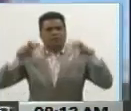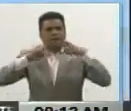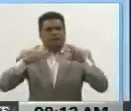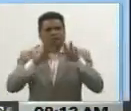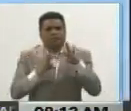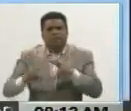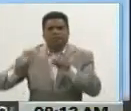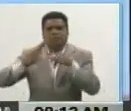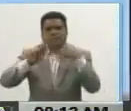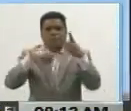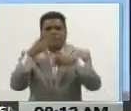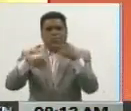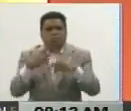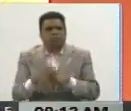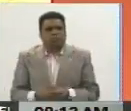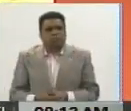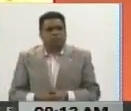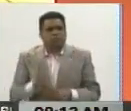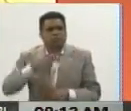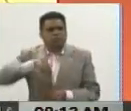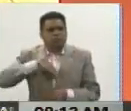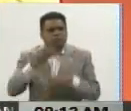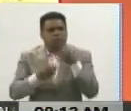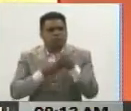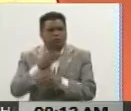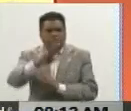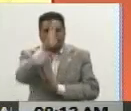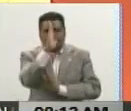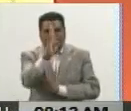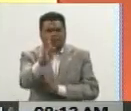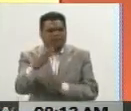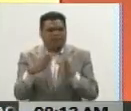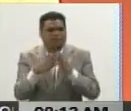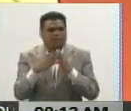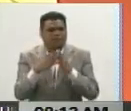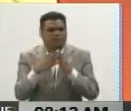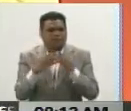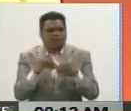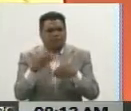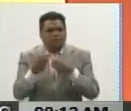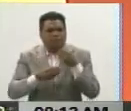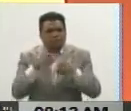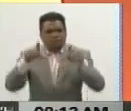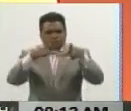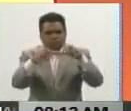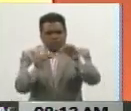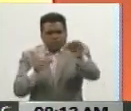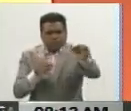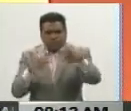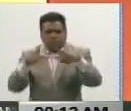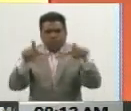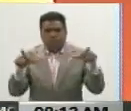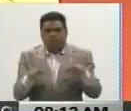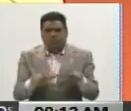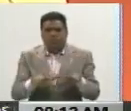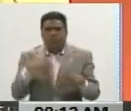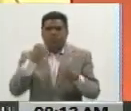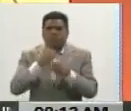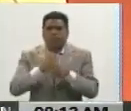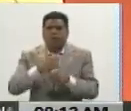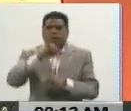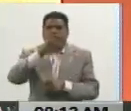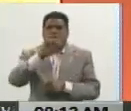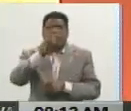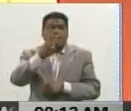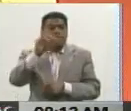plantación, para la producción. Nosotros creamos una dirección de gestión integral de cuencas que está trabajando junto con la BAE y el Instituto de